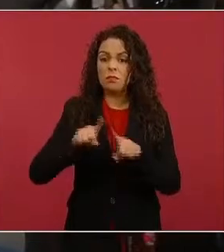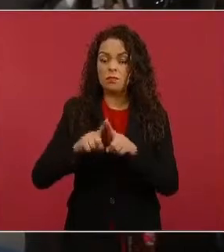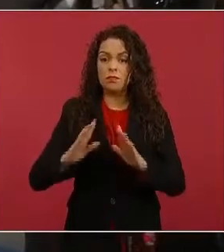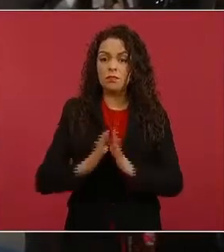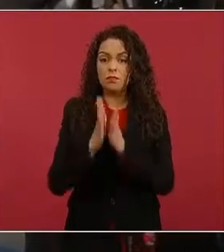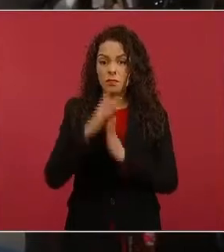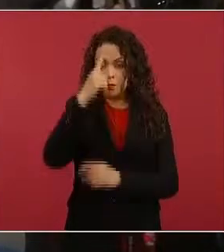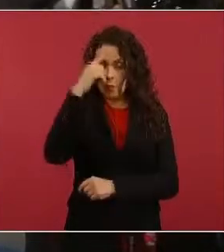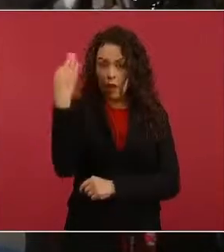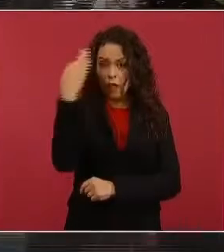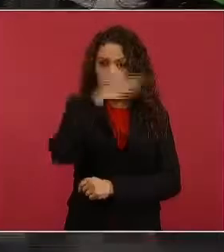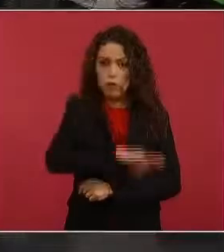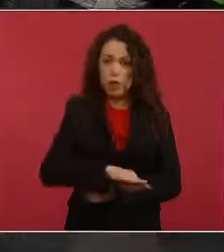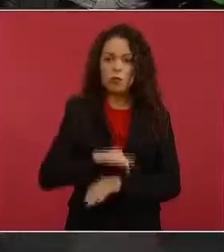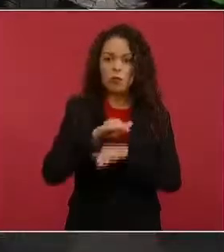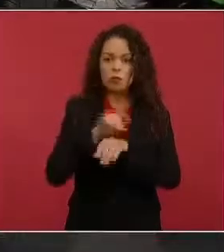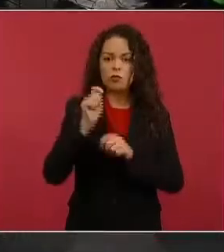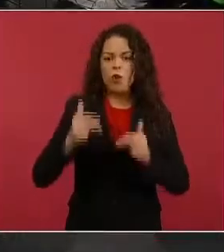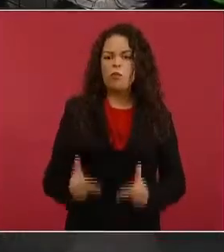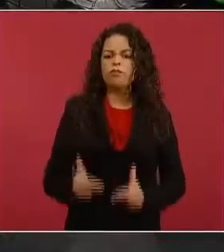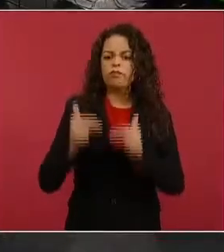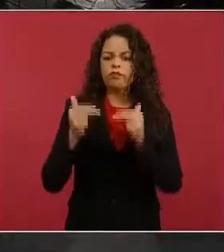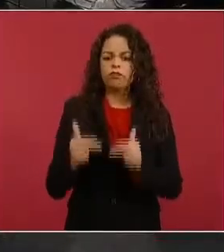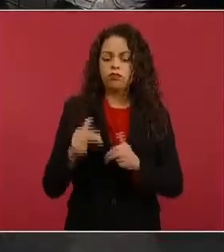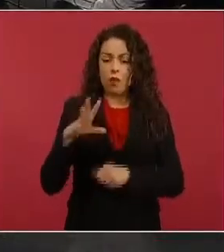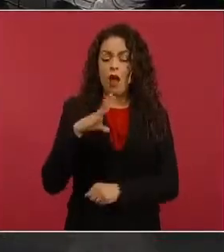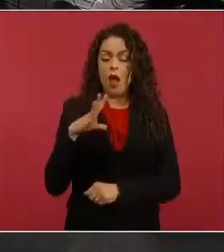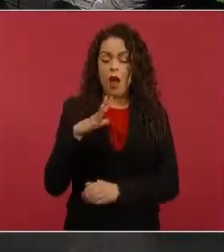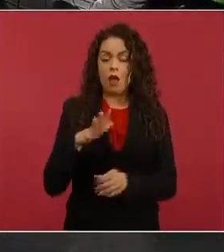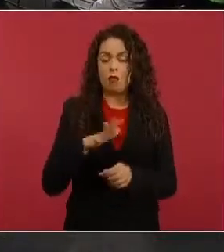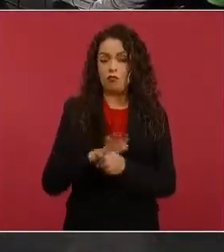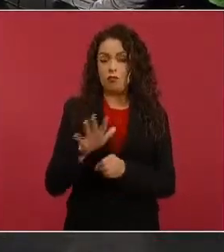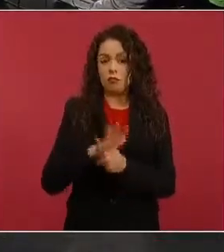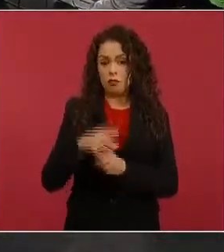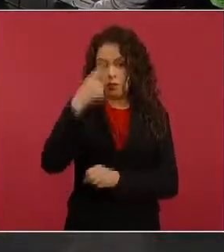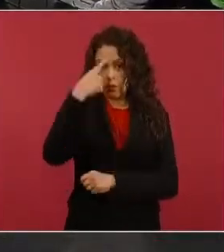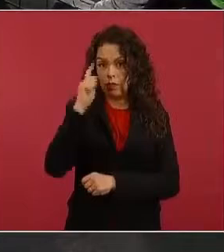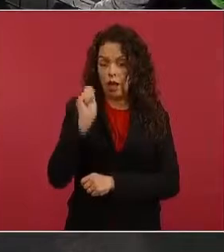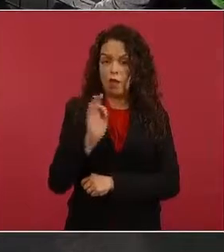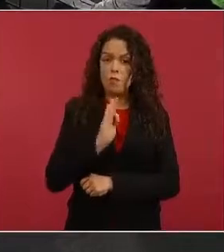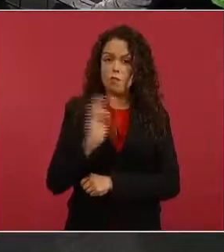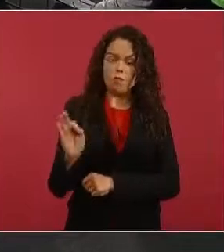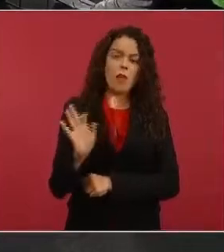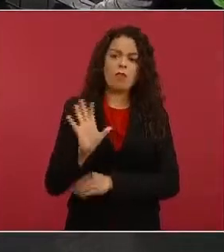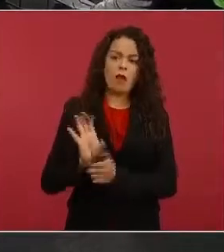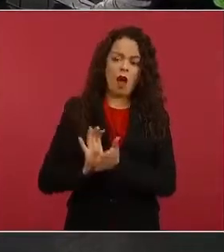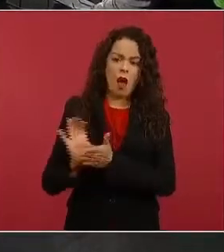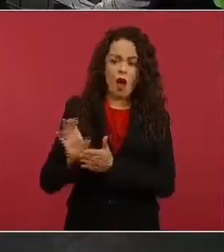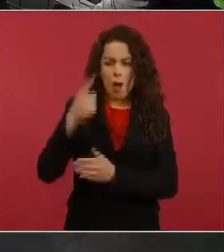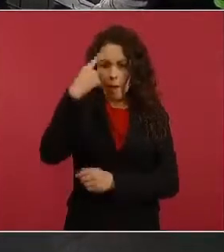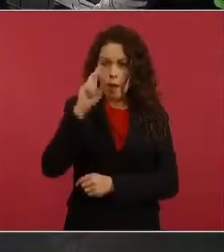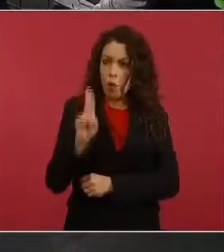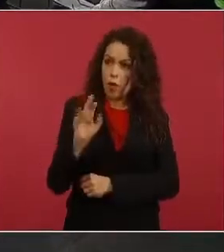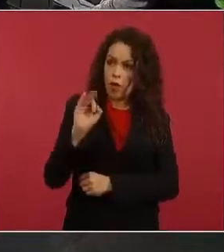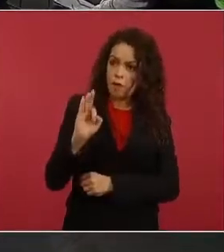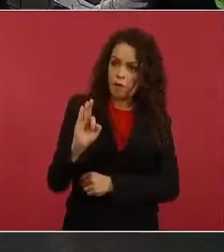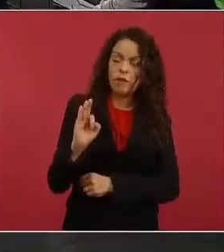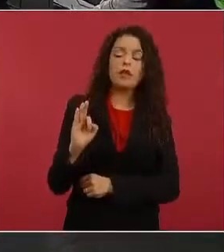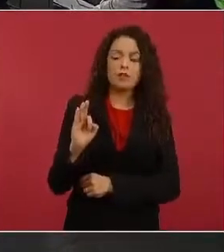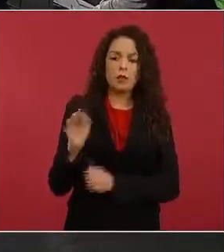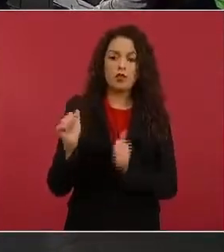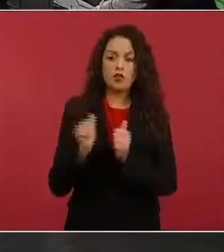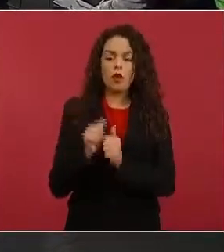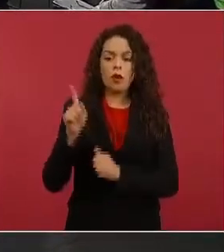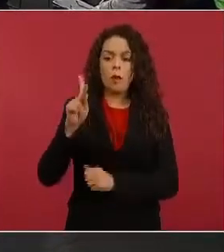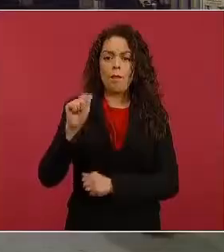en el concurso mercantil existen los activos suficientes para finiquitarlos, haciendo el planteamiento a la Unidad de Inteligencia Financiera con el doctor